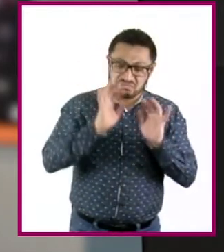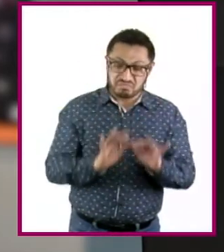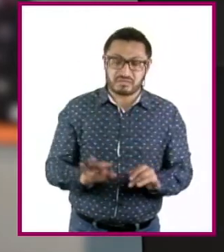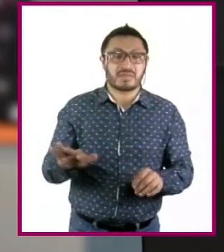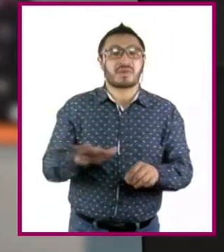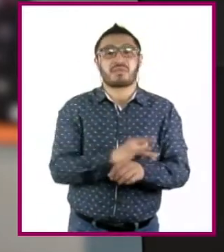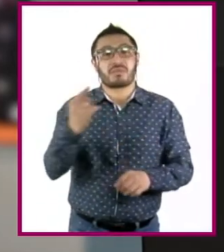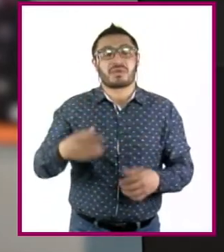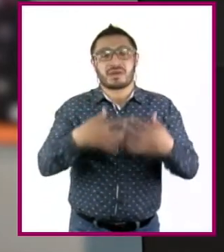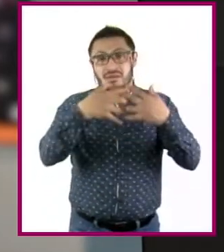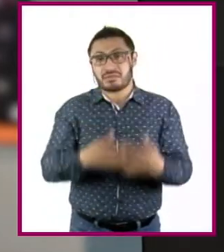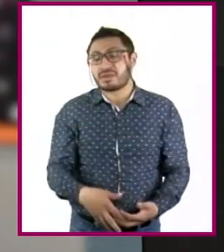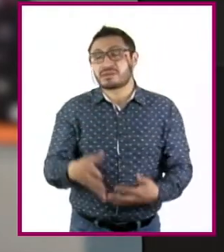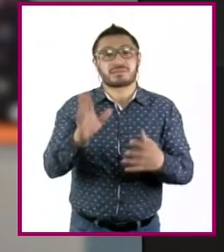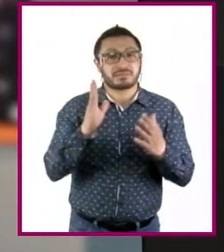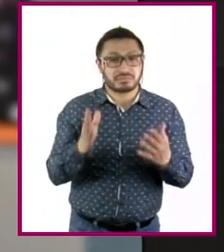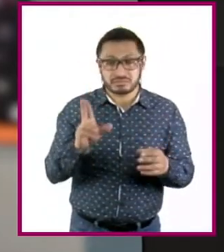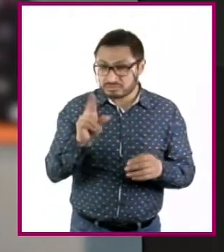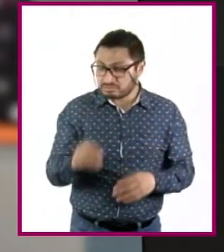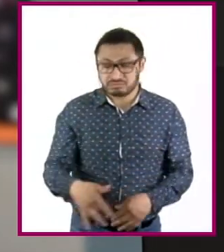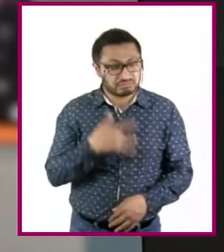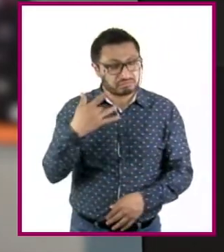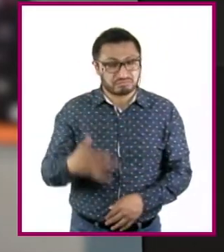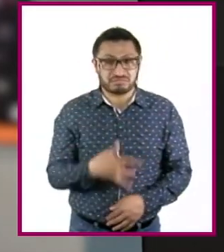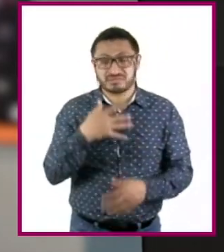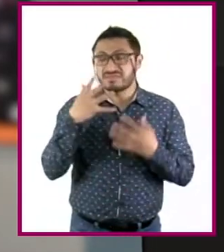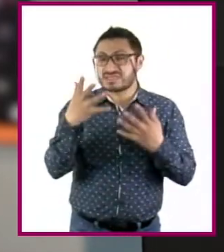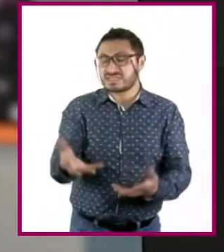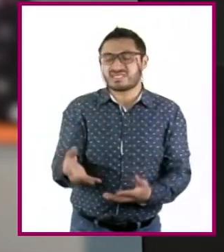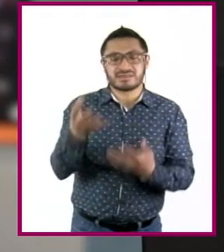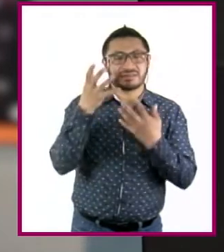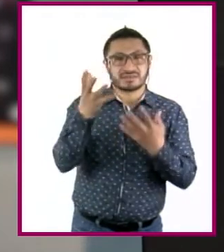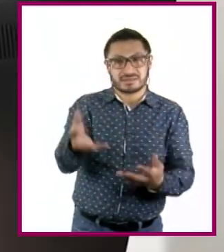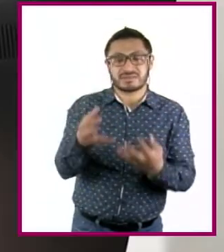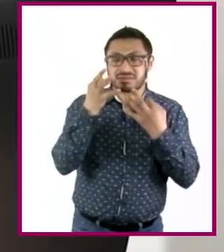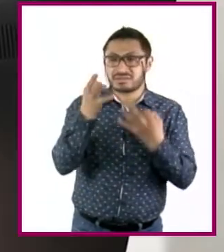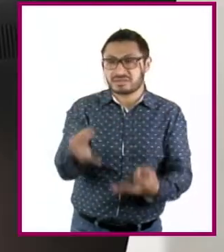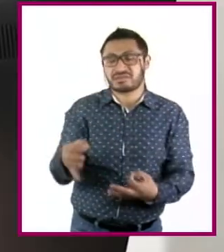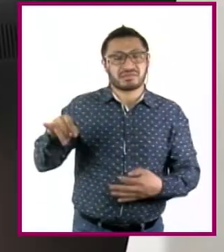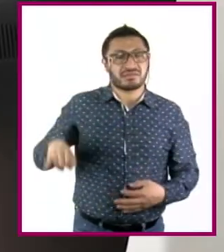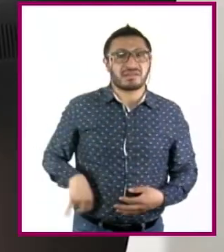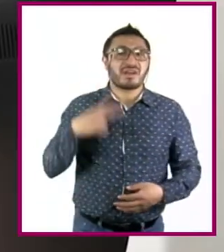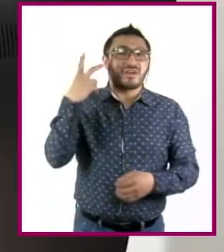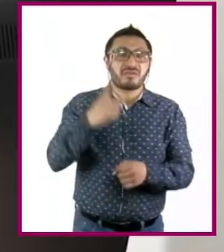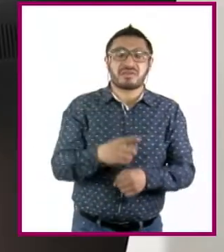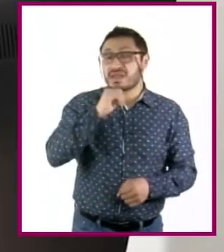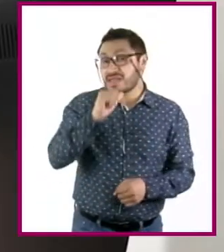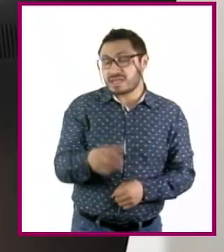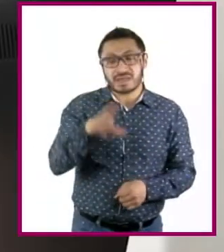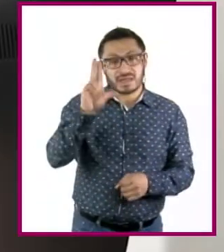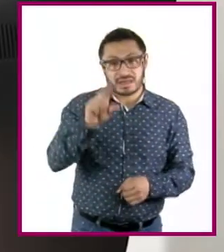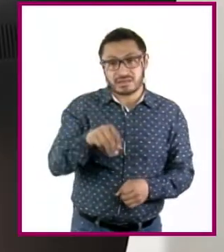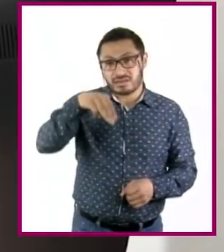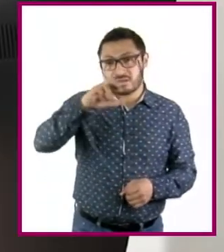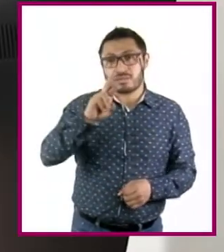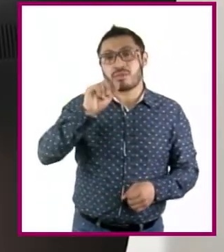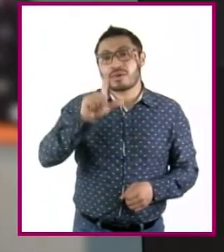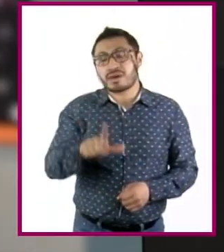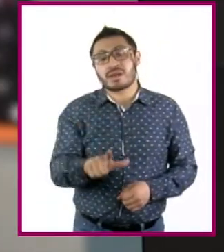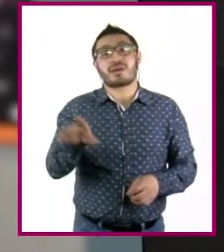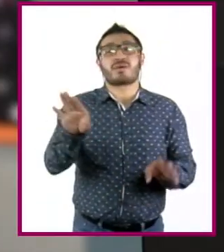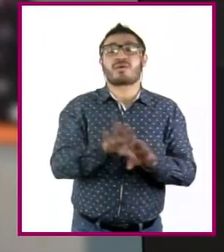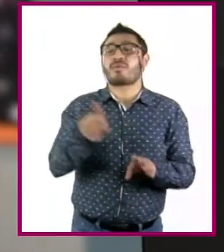sienten, no pasan hambre, no tienen deseos, emociones, intereses ni voluntad. no son agentes morales. Como decía el